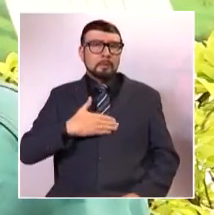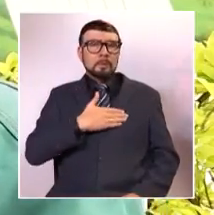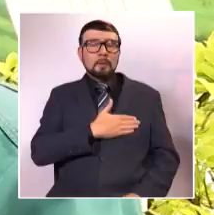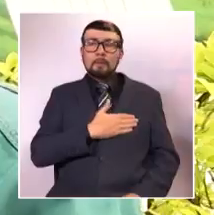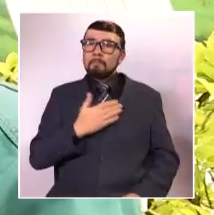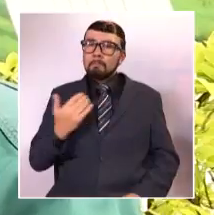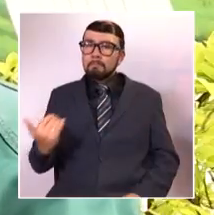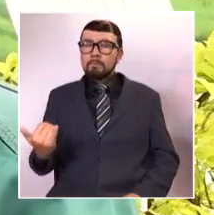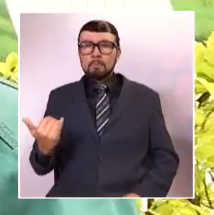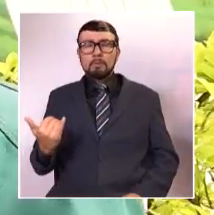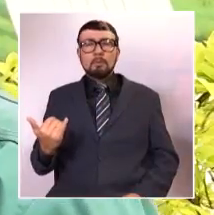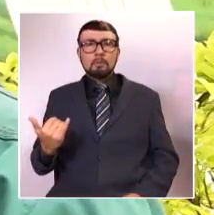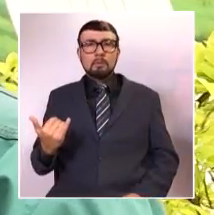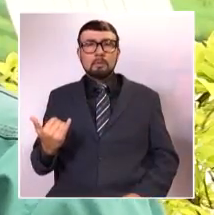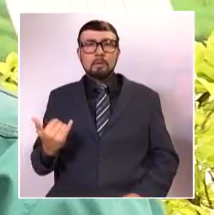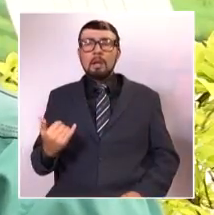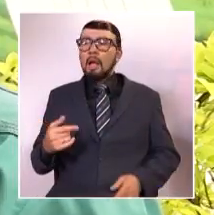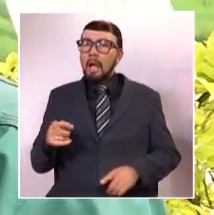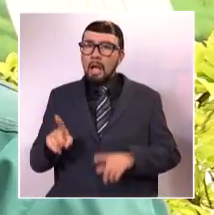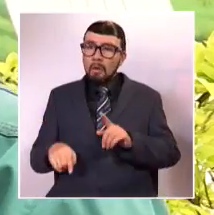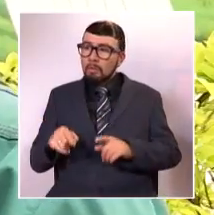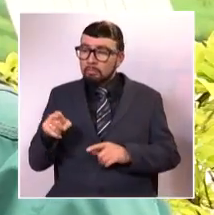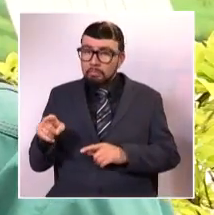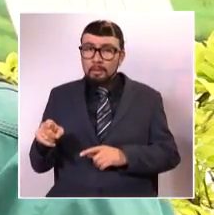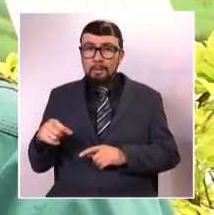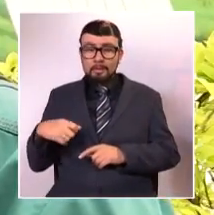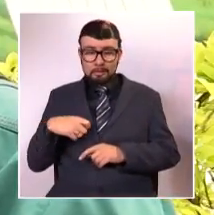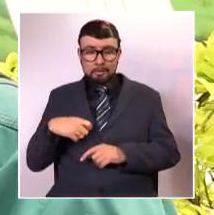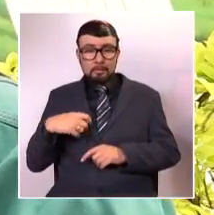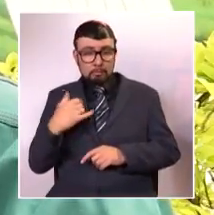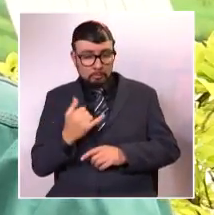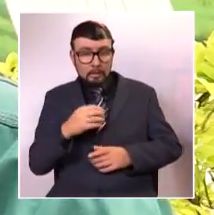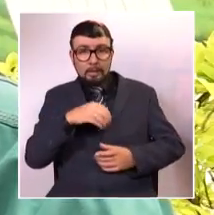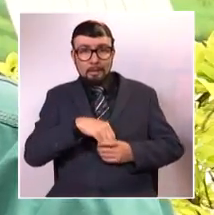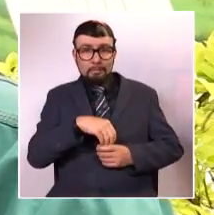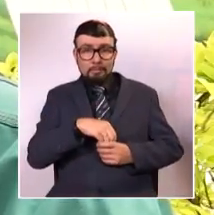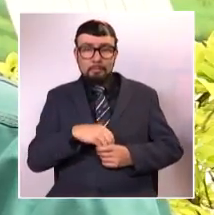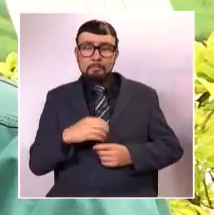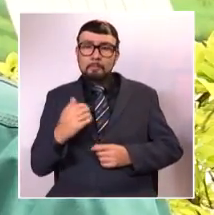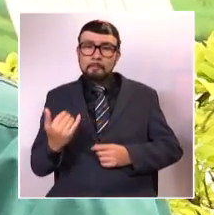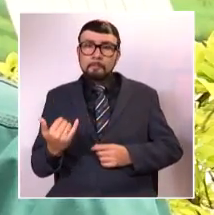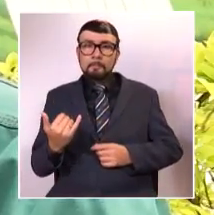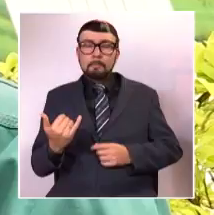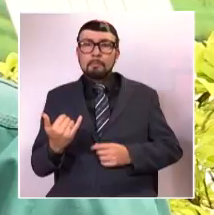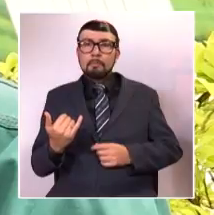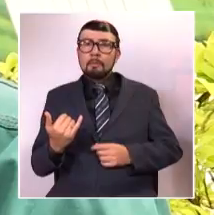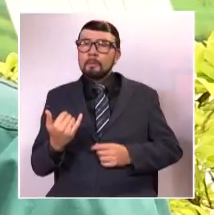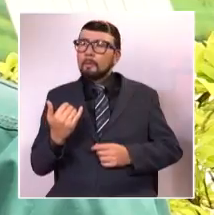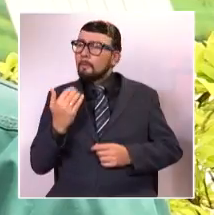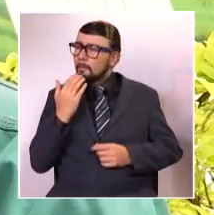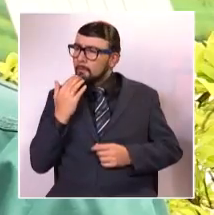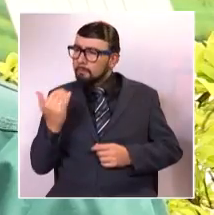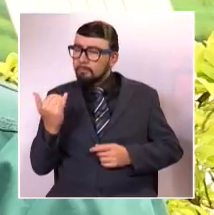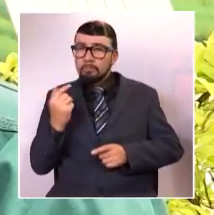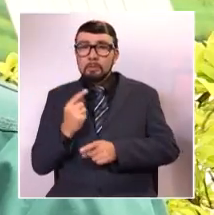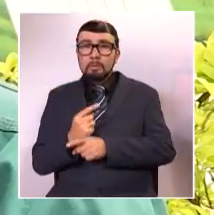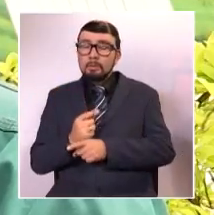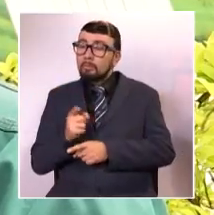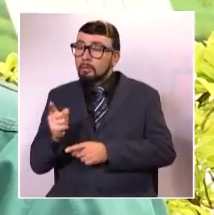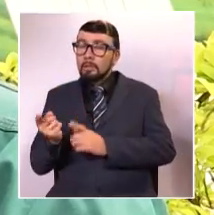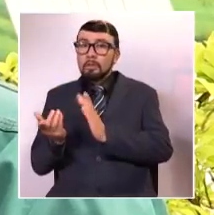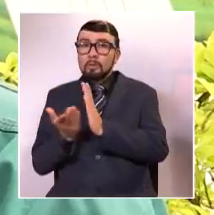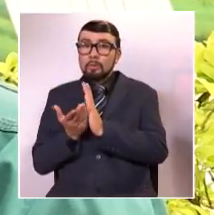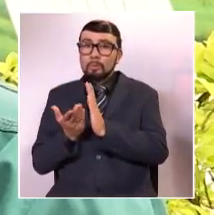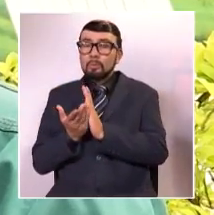masas que de pronto resultan en los tejidos blandos. En estos casos podemos nosotros hacer un estudio de